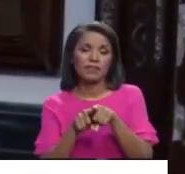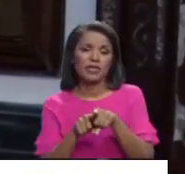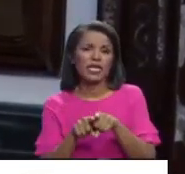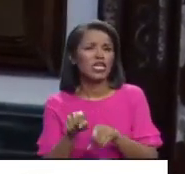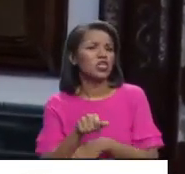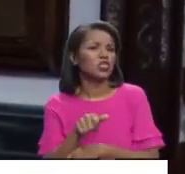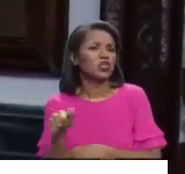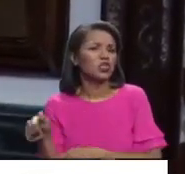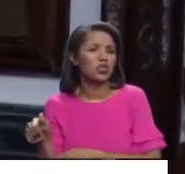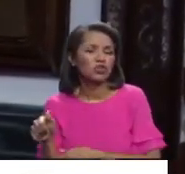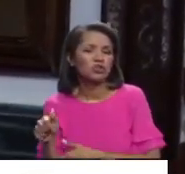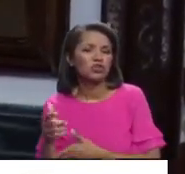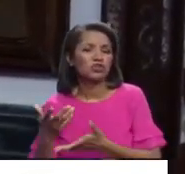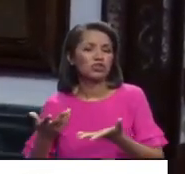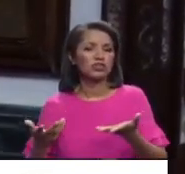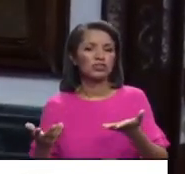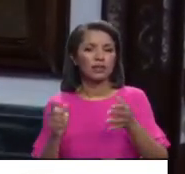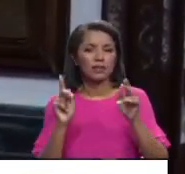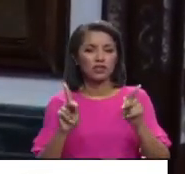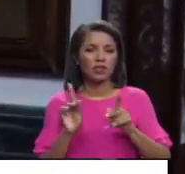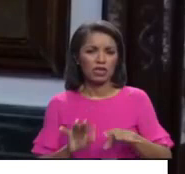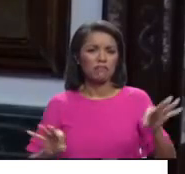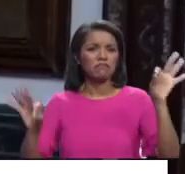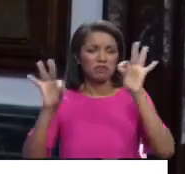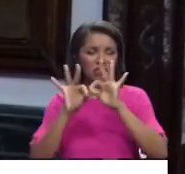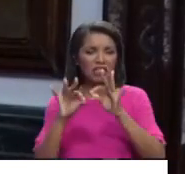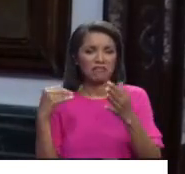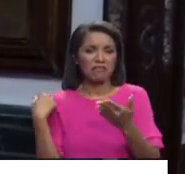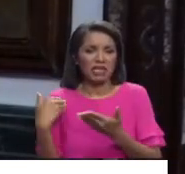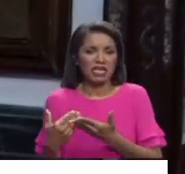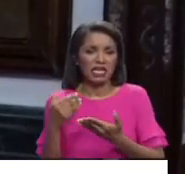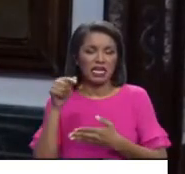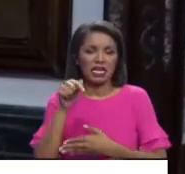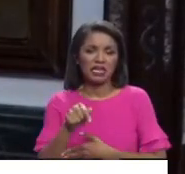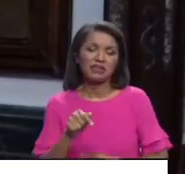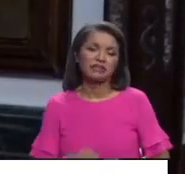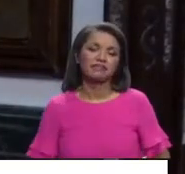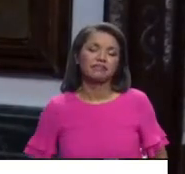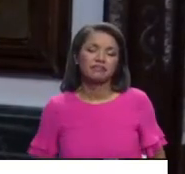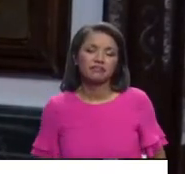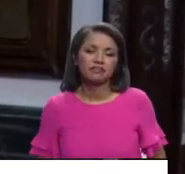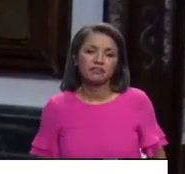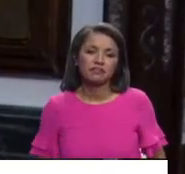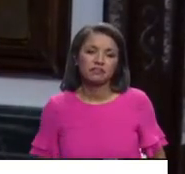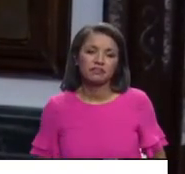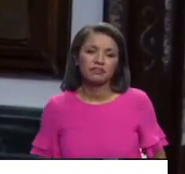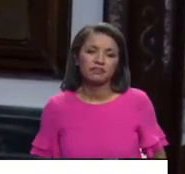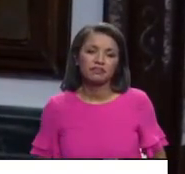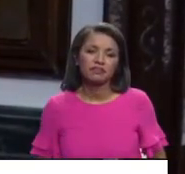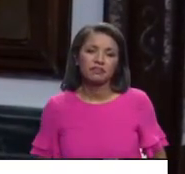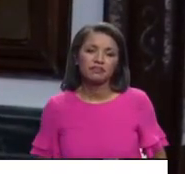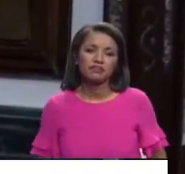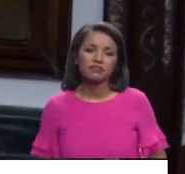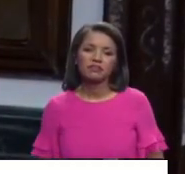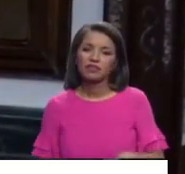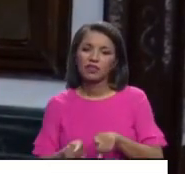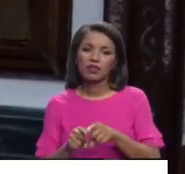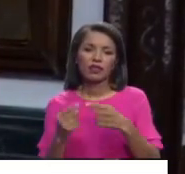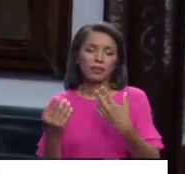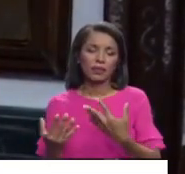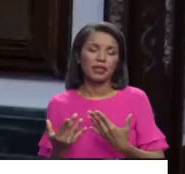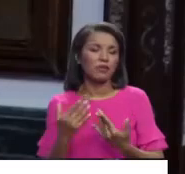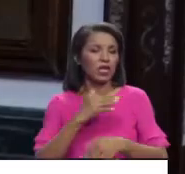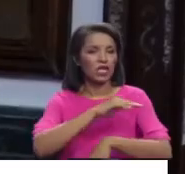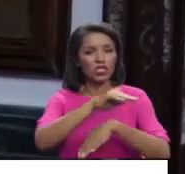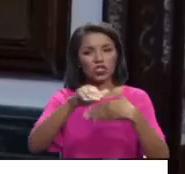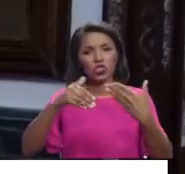autoridades locales de nuestro país. Esperamos también que la oportunidad se brinde para